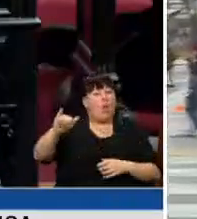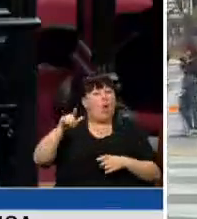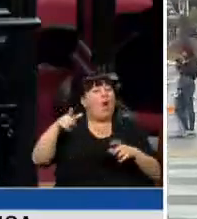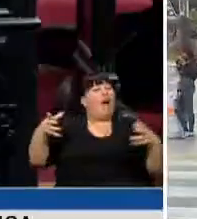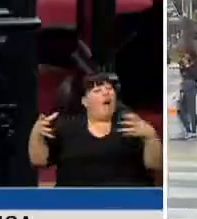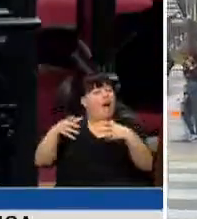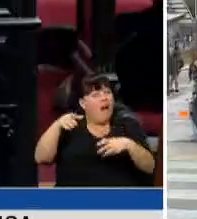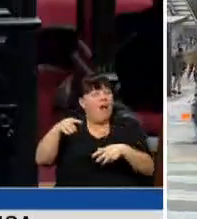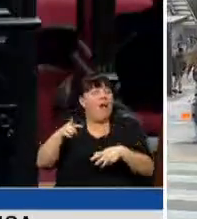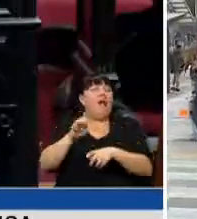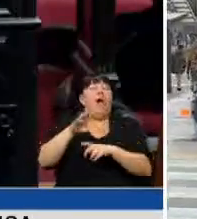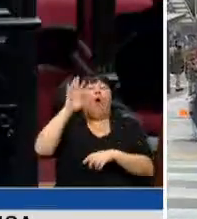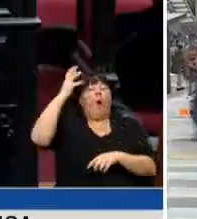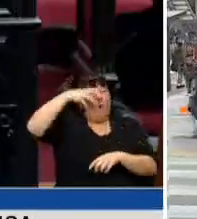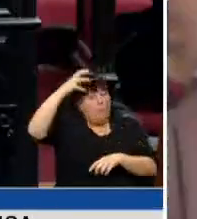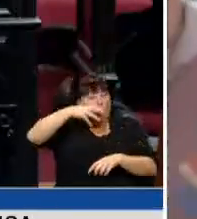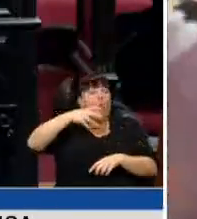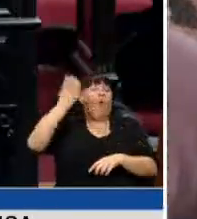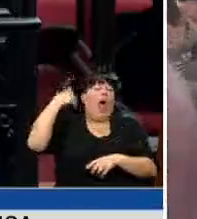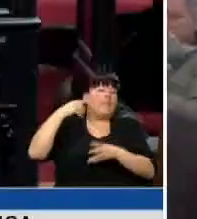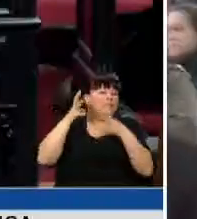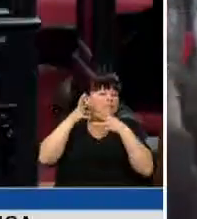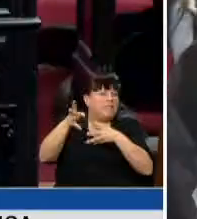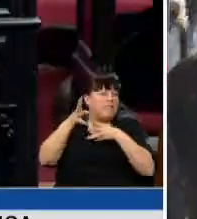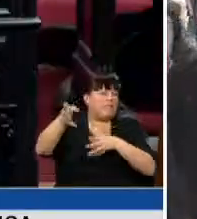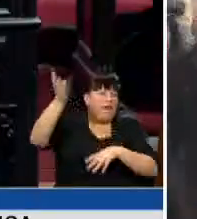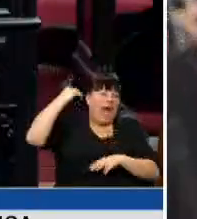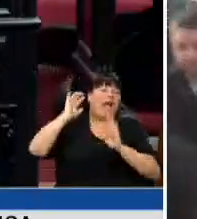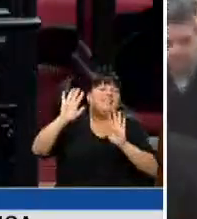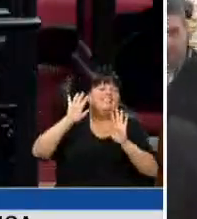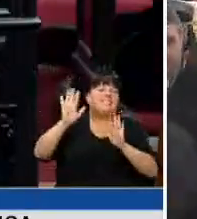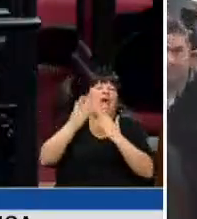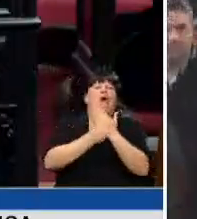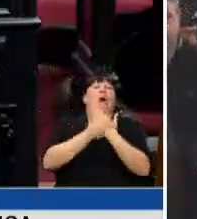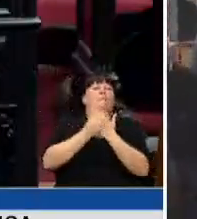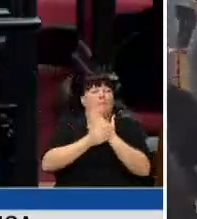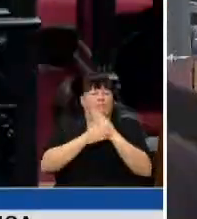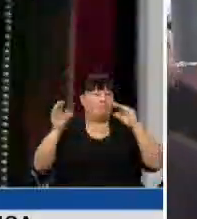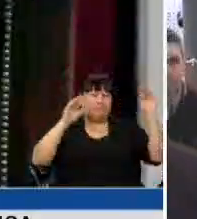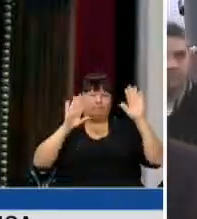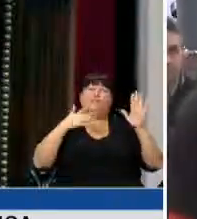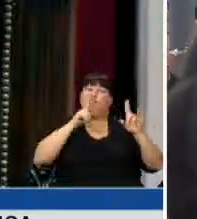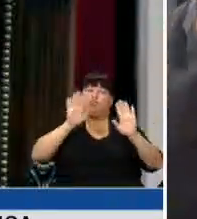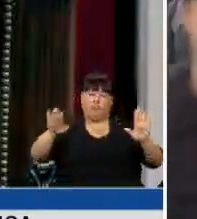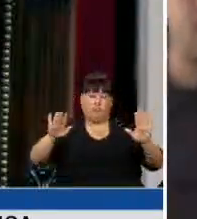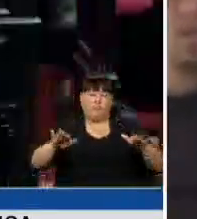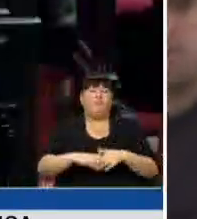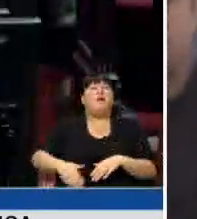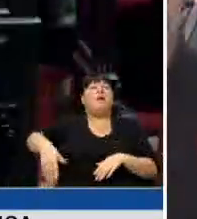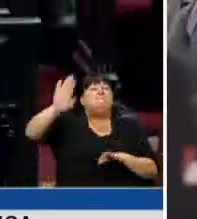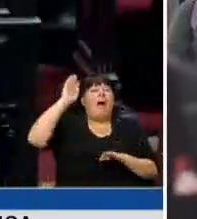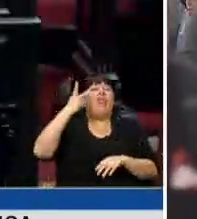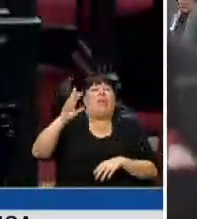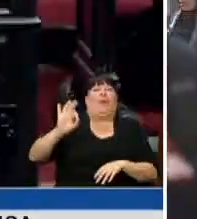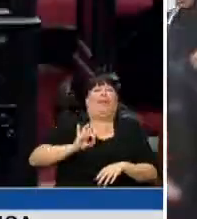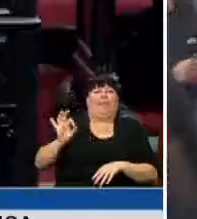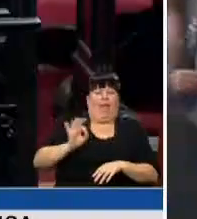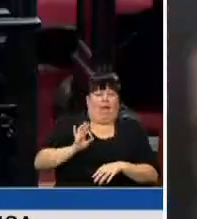que Patricia burris viene combatiendo Desde cuando era ministra de trabajo desde hace más de 20